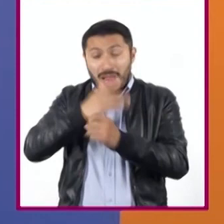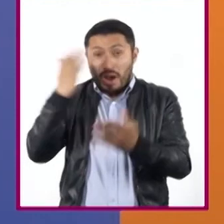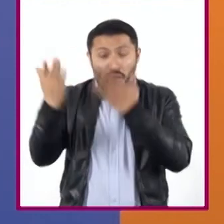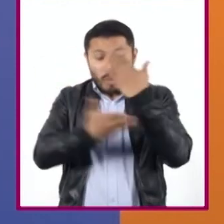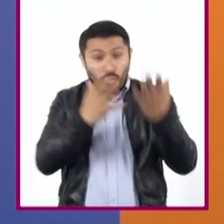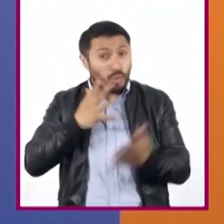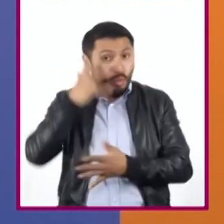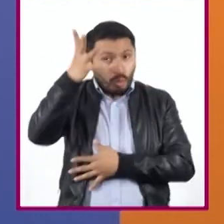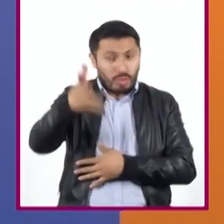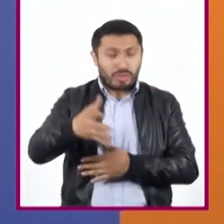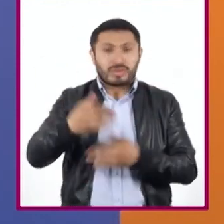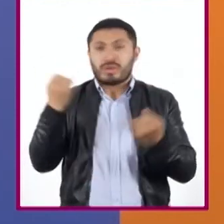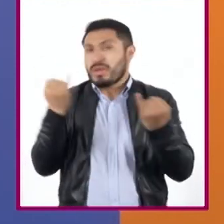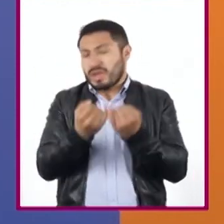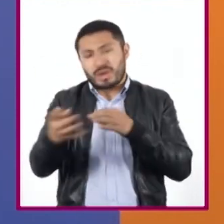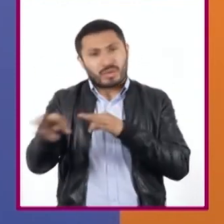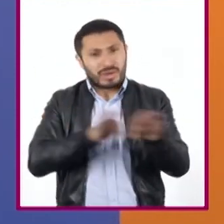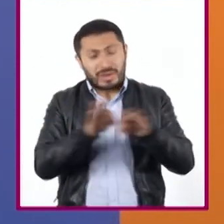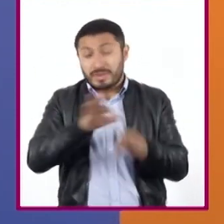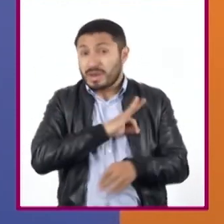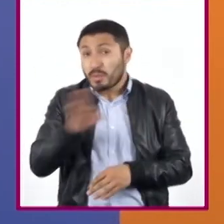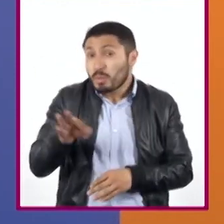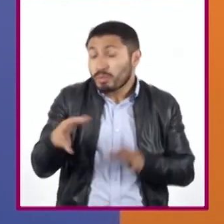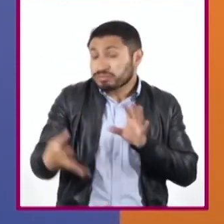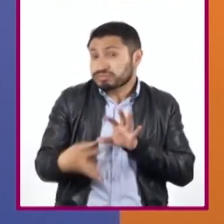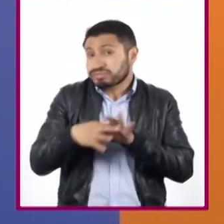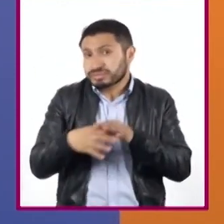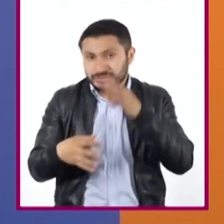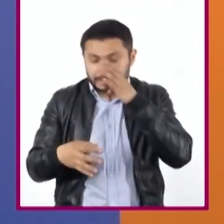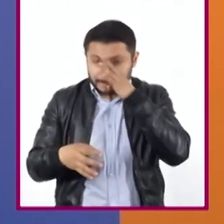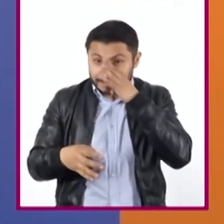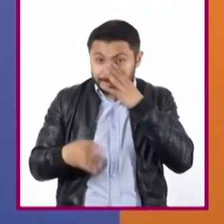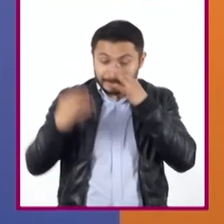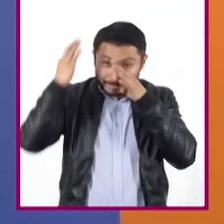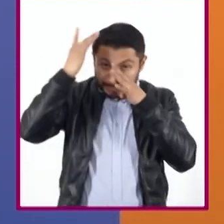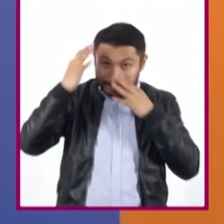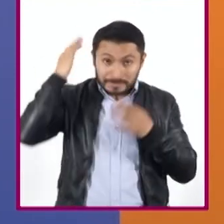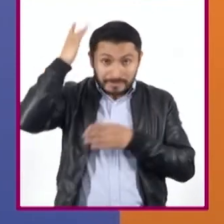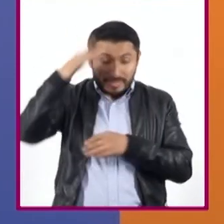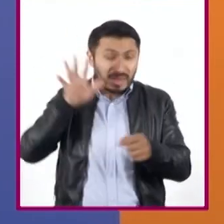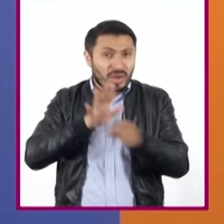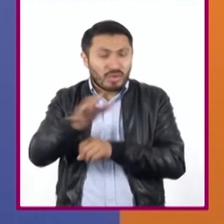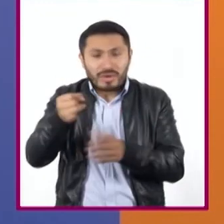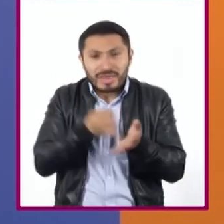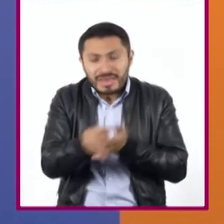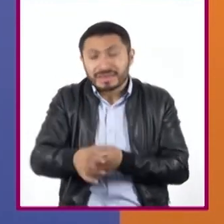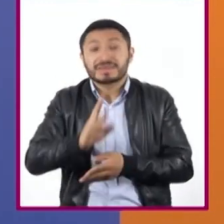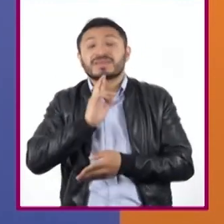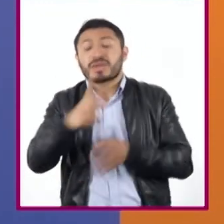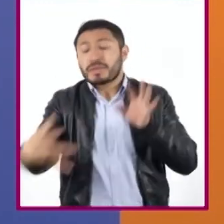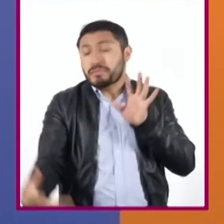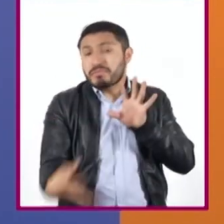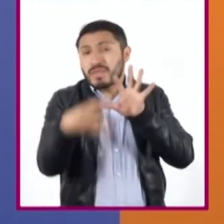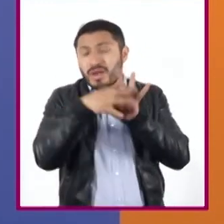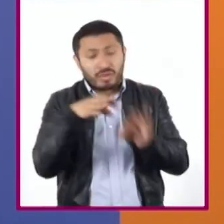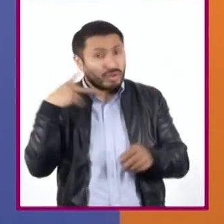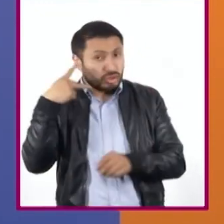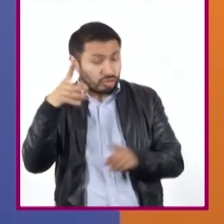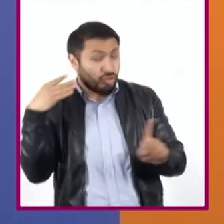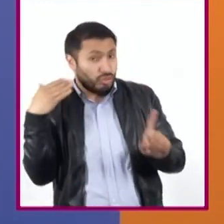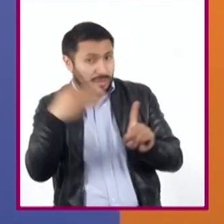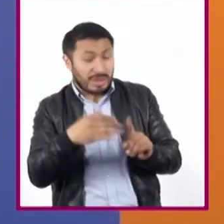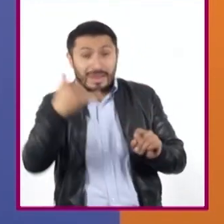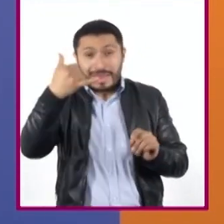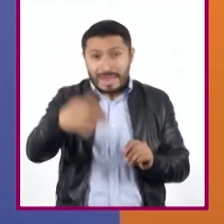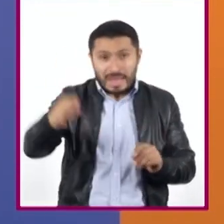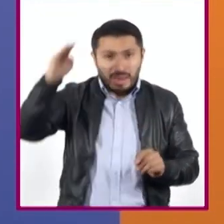vez. Analizar qué decisión está más acorde a lo que ella quiere y también podría pensar en